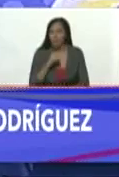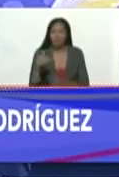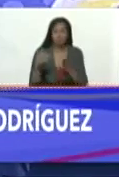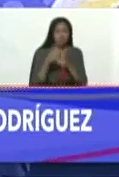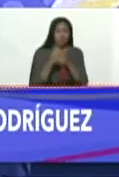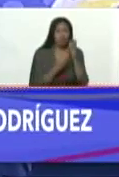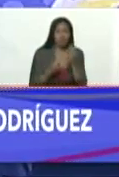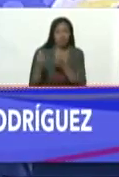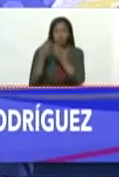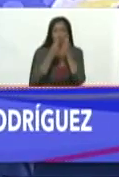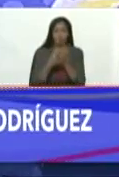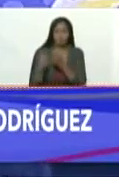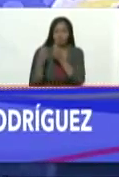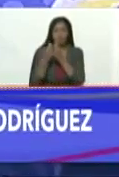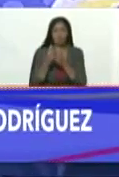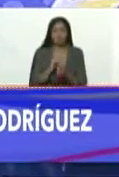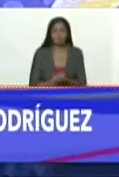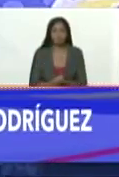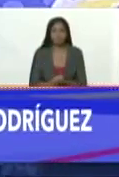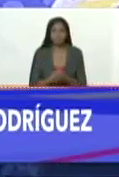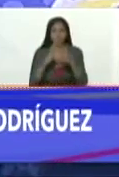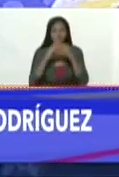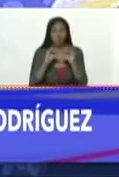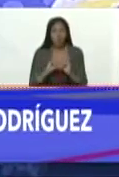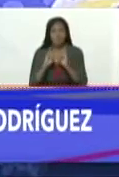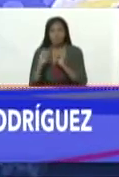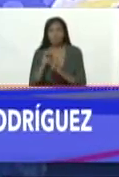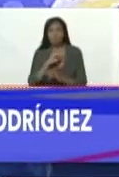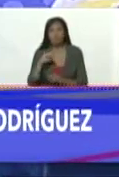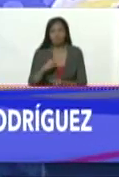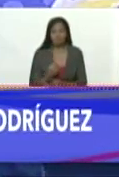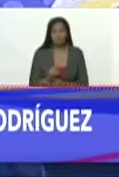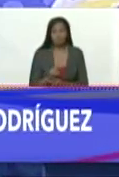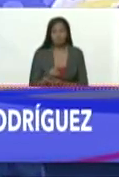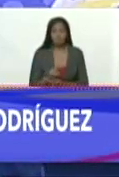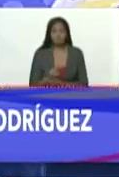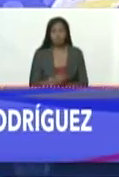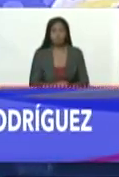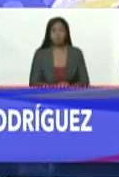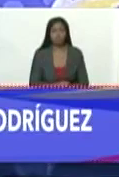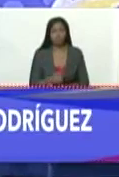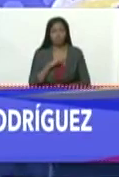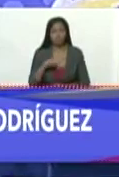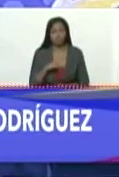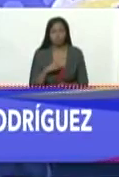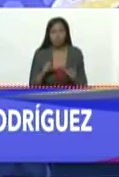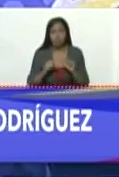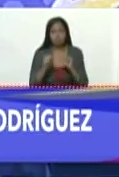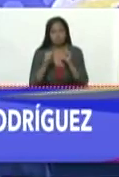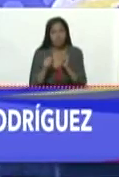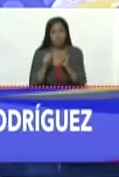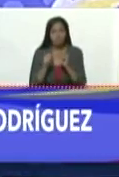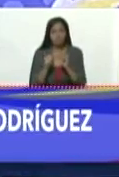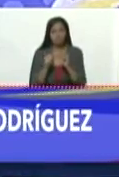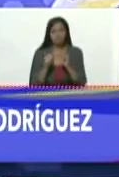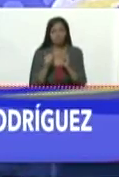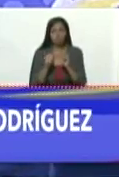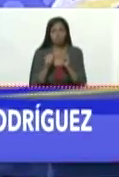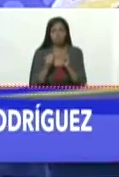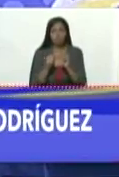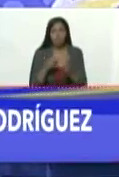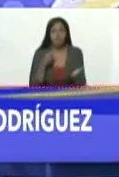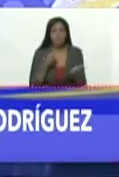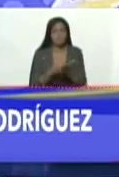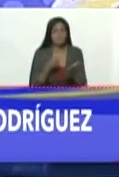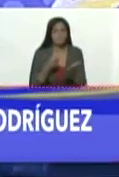economía. Y con todo y eso, nosotros hemos mantenido la